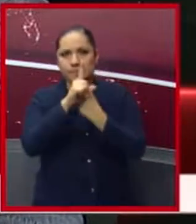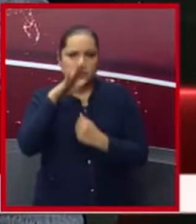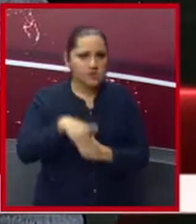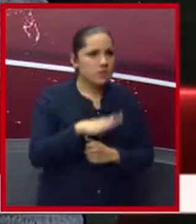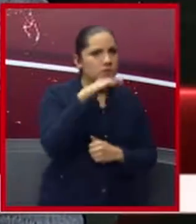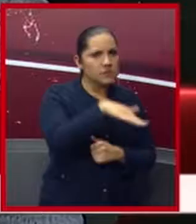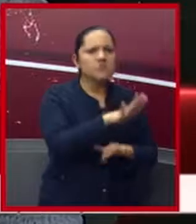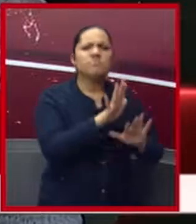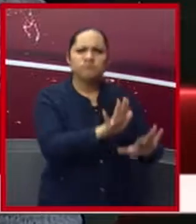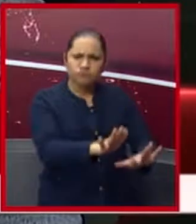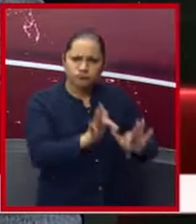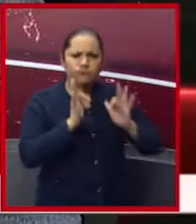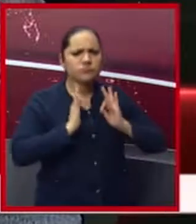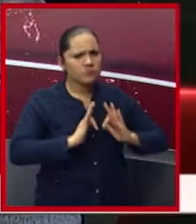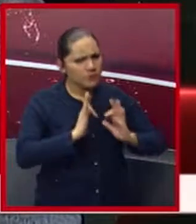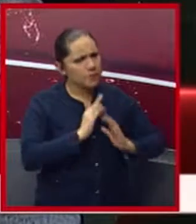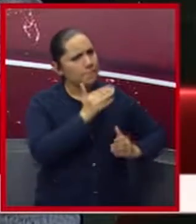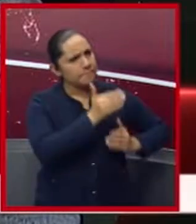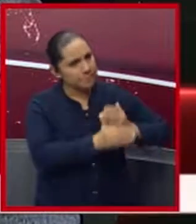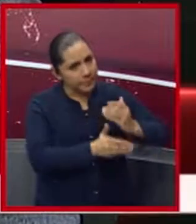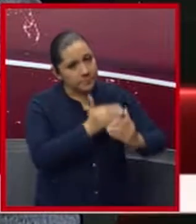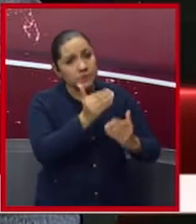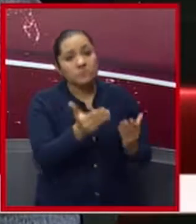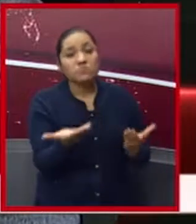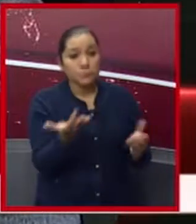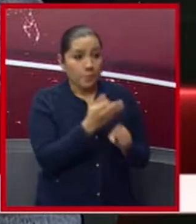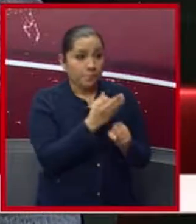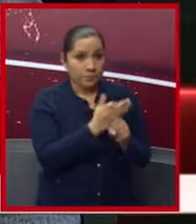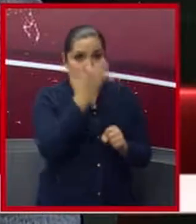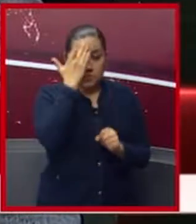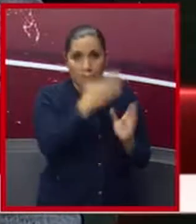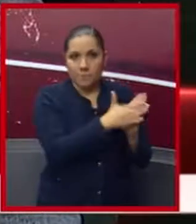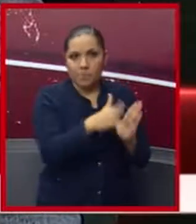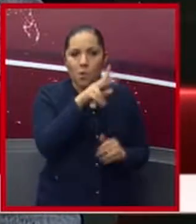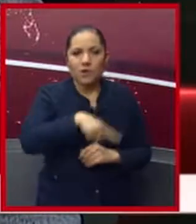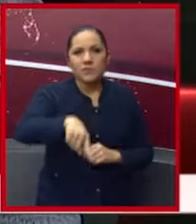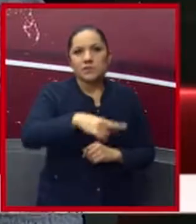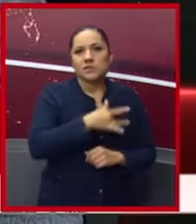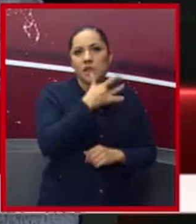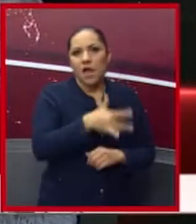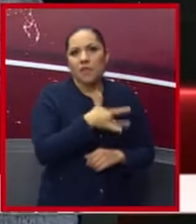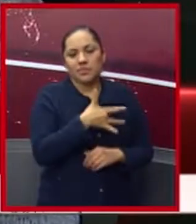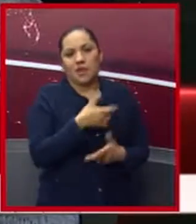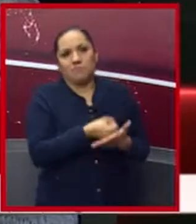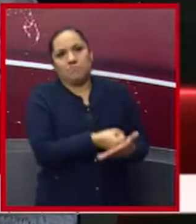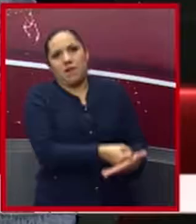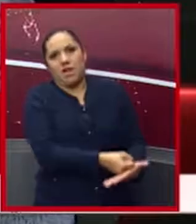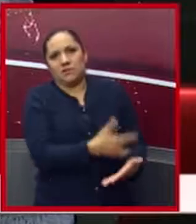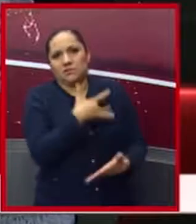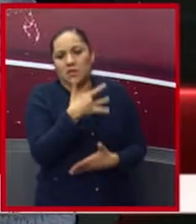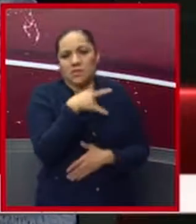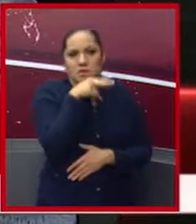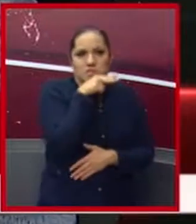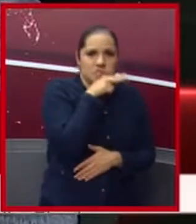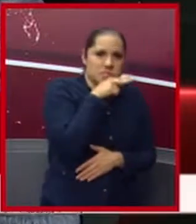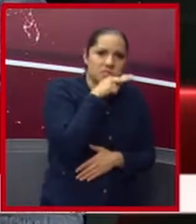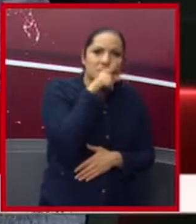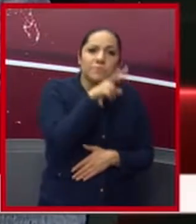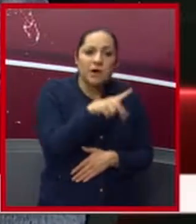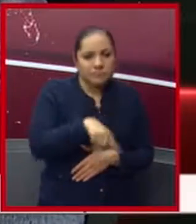de incertidumbre, de mucha presión, yo diría de desconocimiento de lo que